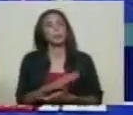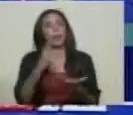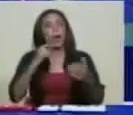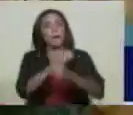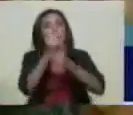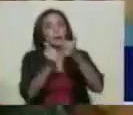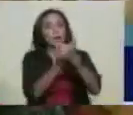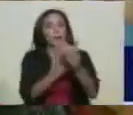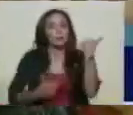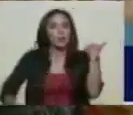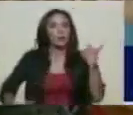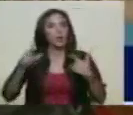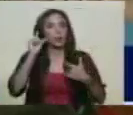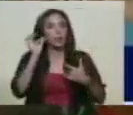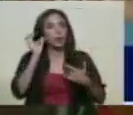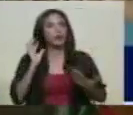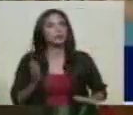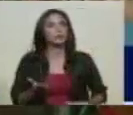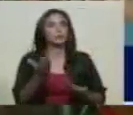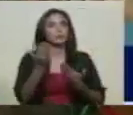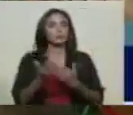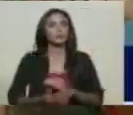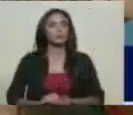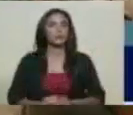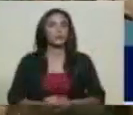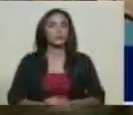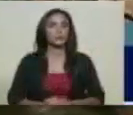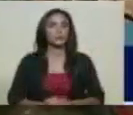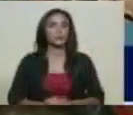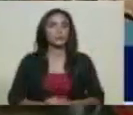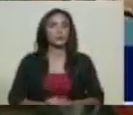vicepresidenta para Yaracuy Cojedes.